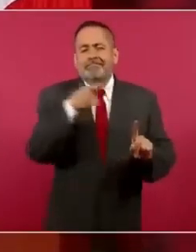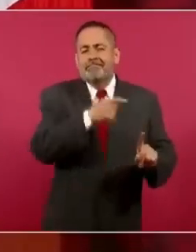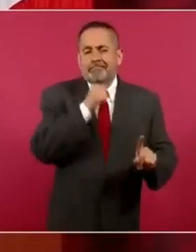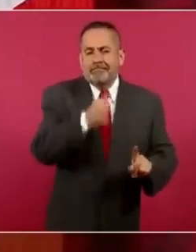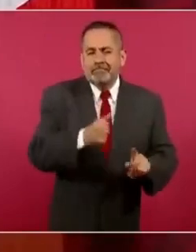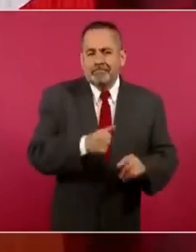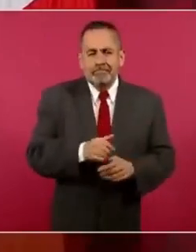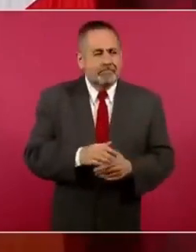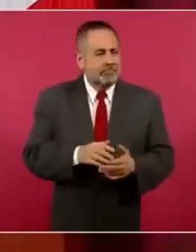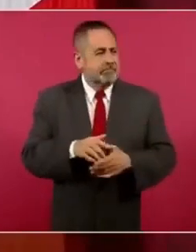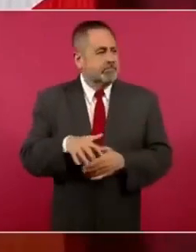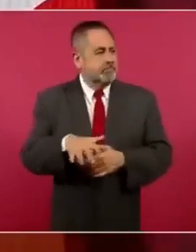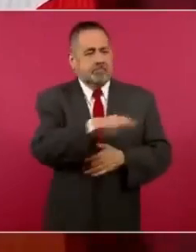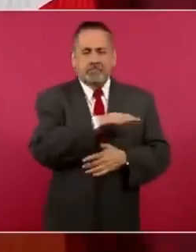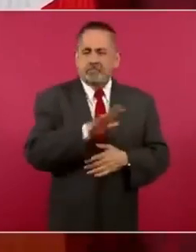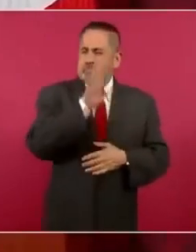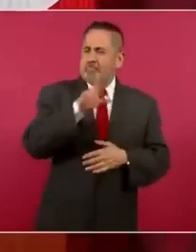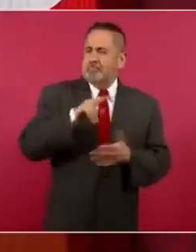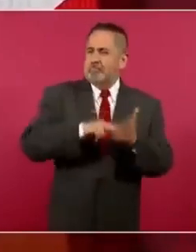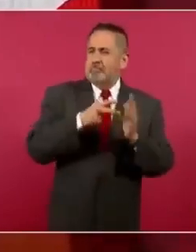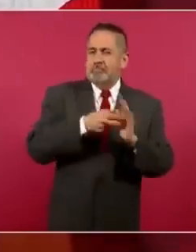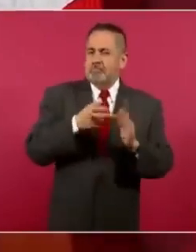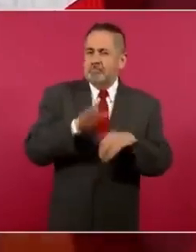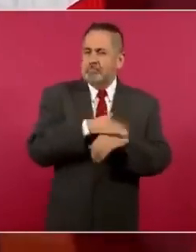Parecen ingenieros, arquitectos,